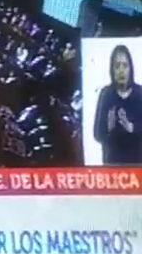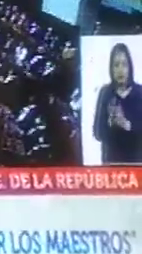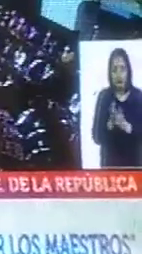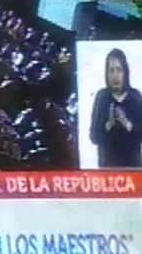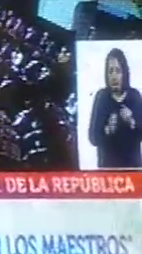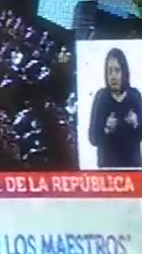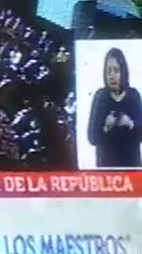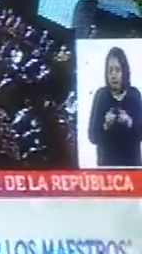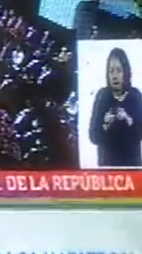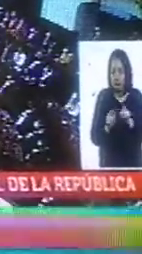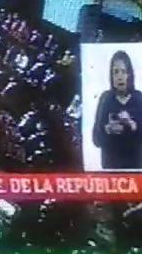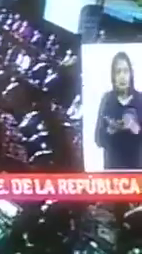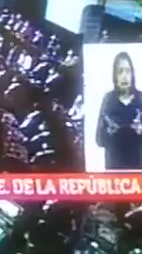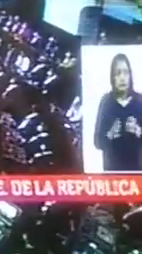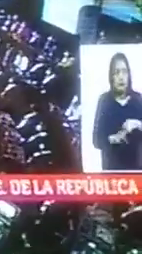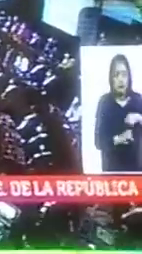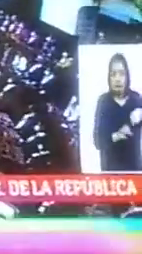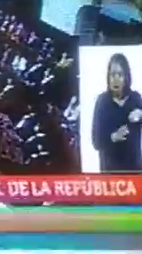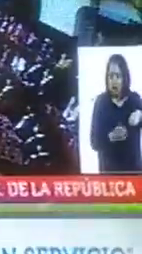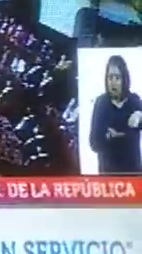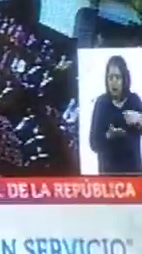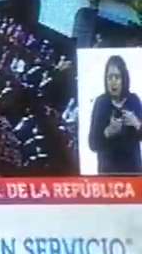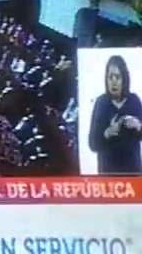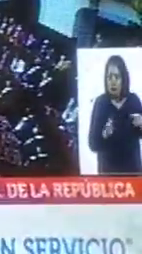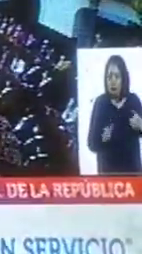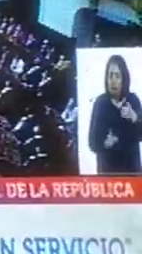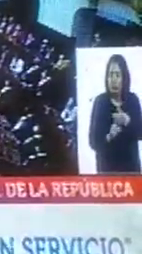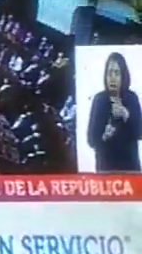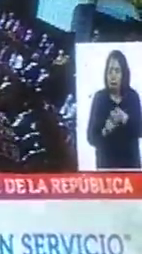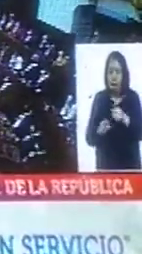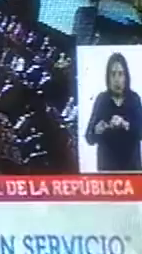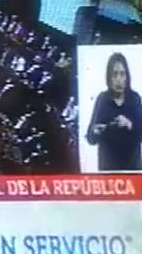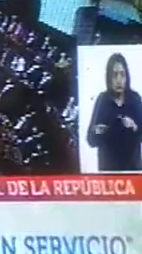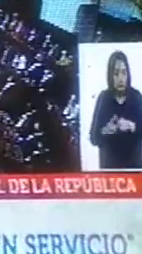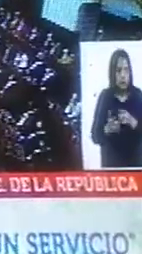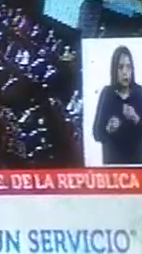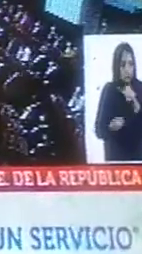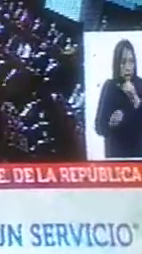y abrieron la preparación de alimentos los productos locales nutritivos